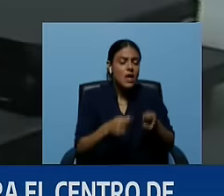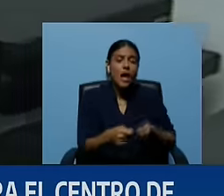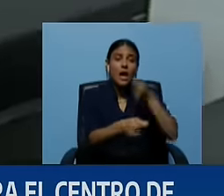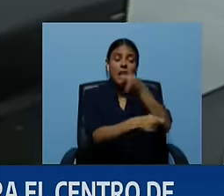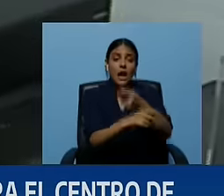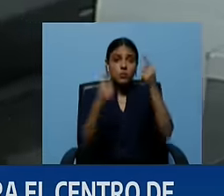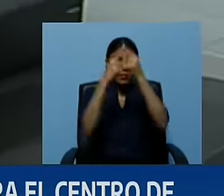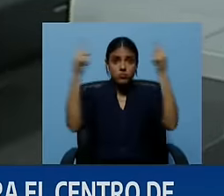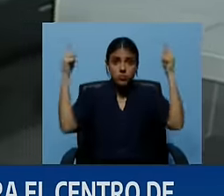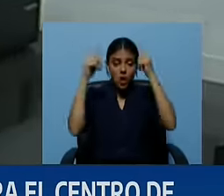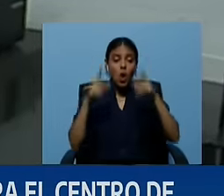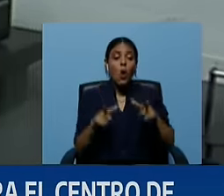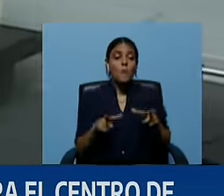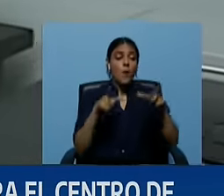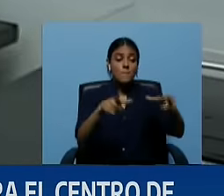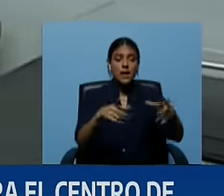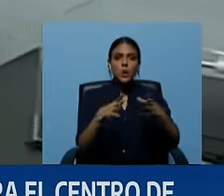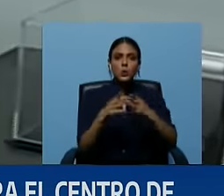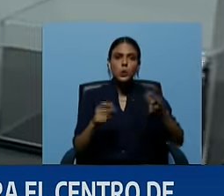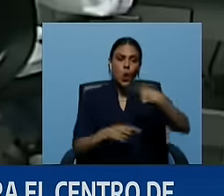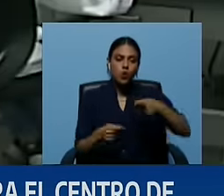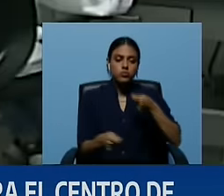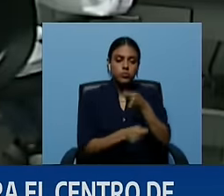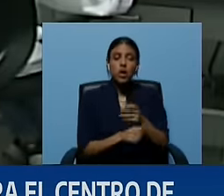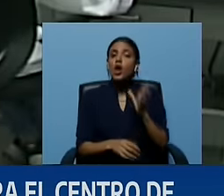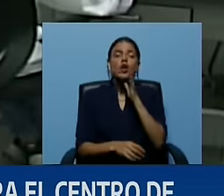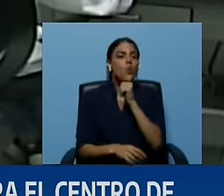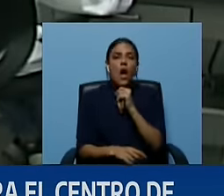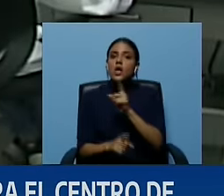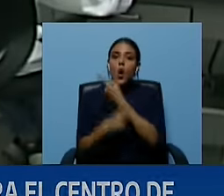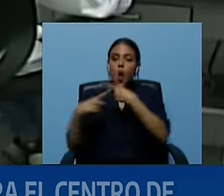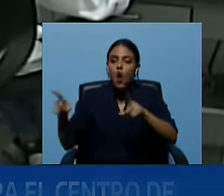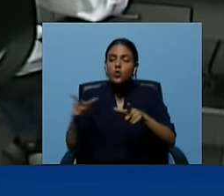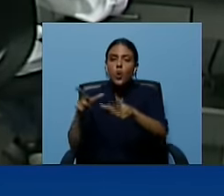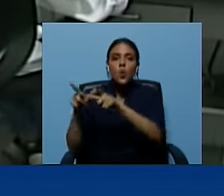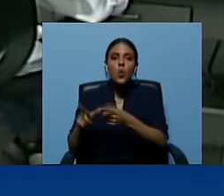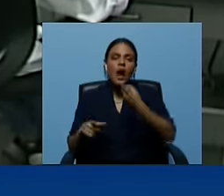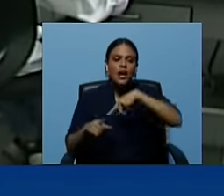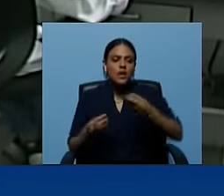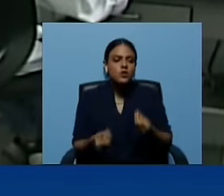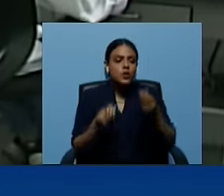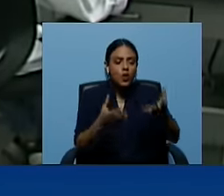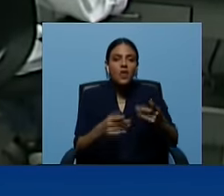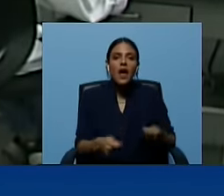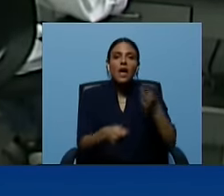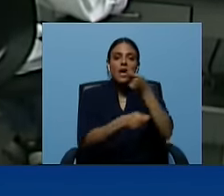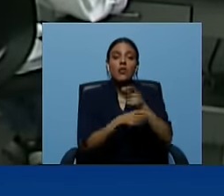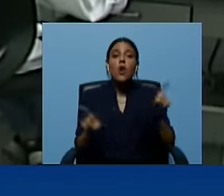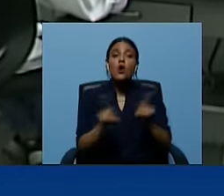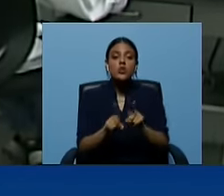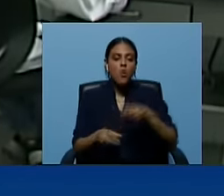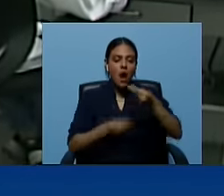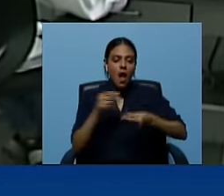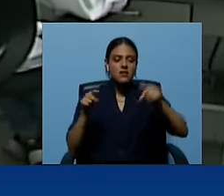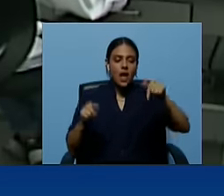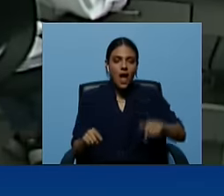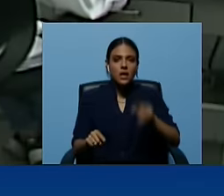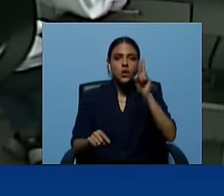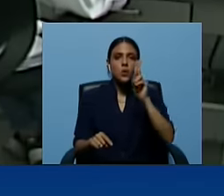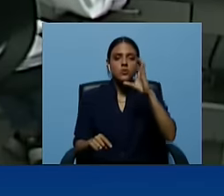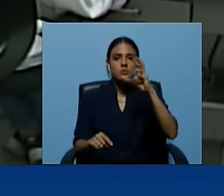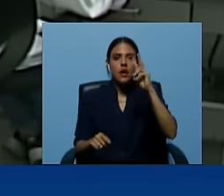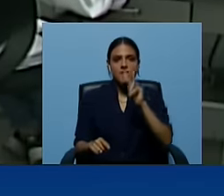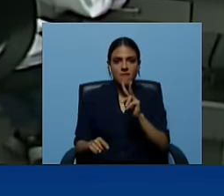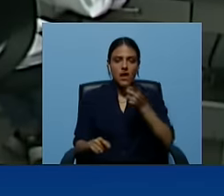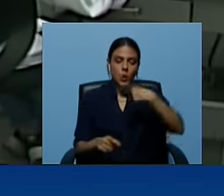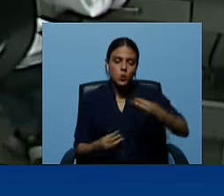de maestría como de doctorados. No hay otra facultad que produzca mayor egresados como doctores que la Facultad